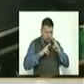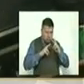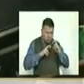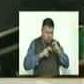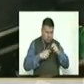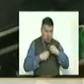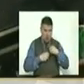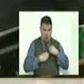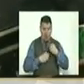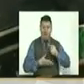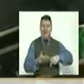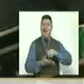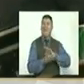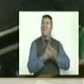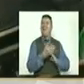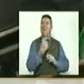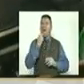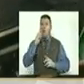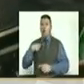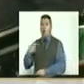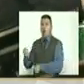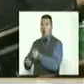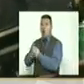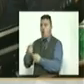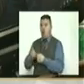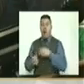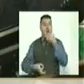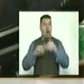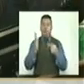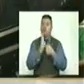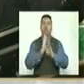pruebas llevaran a que la justicia